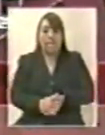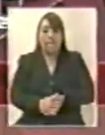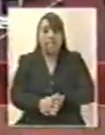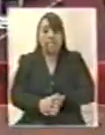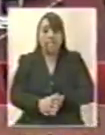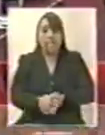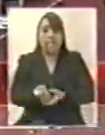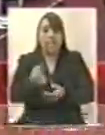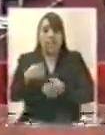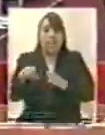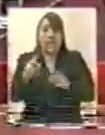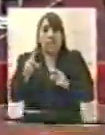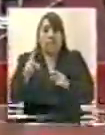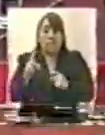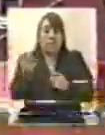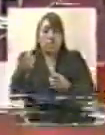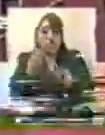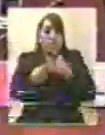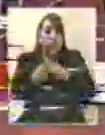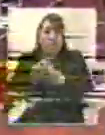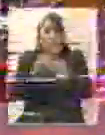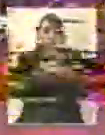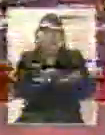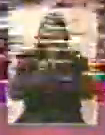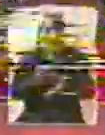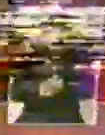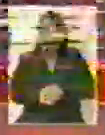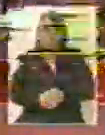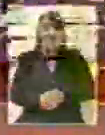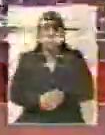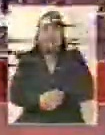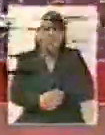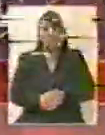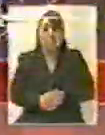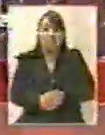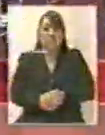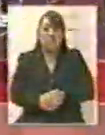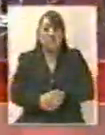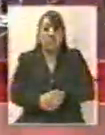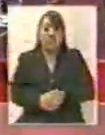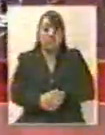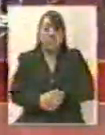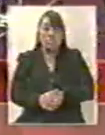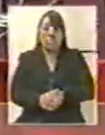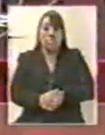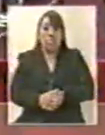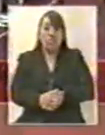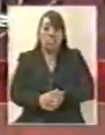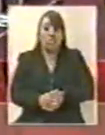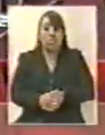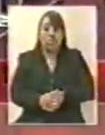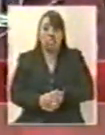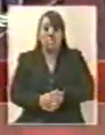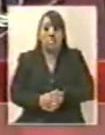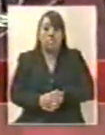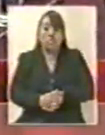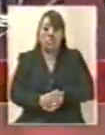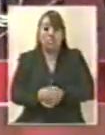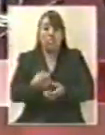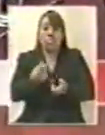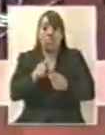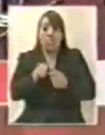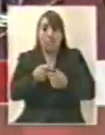así, entonces se nutren de ¿qué invitados? Hacen muchos partidos. La norma dice se que nutren de a lo más invitados. Debe ser